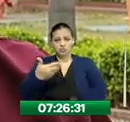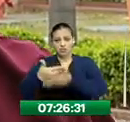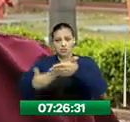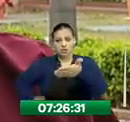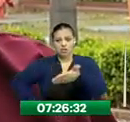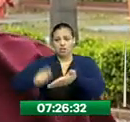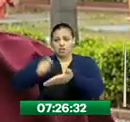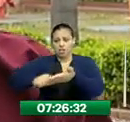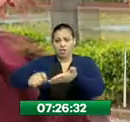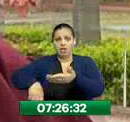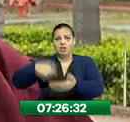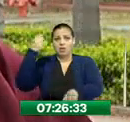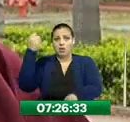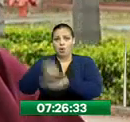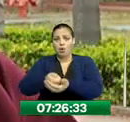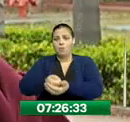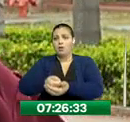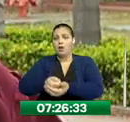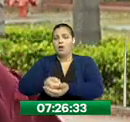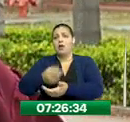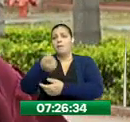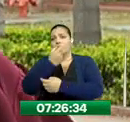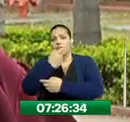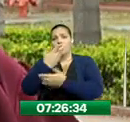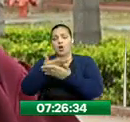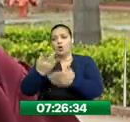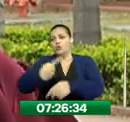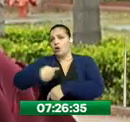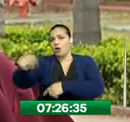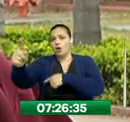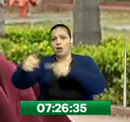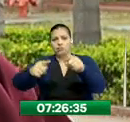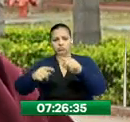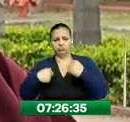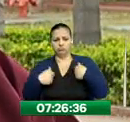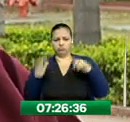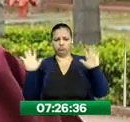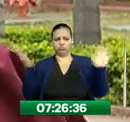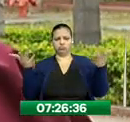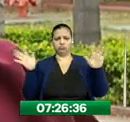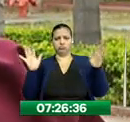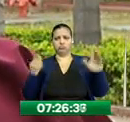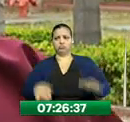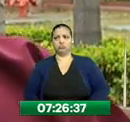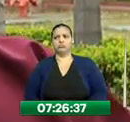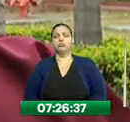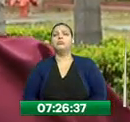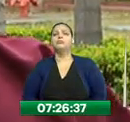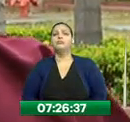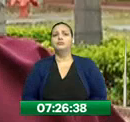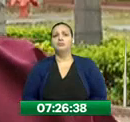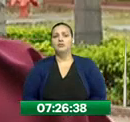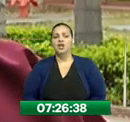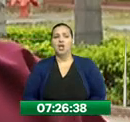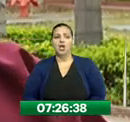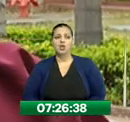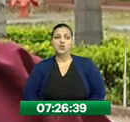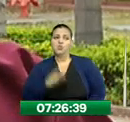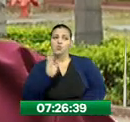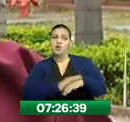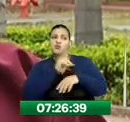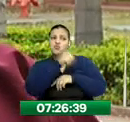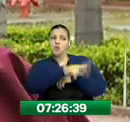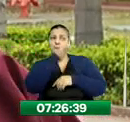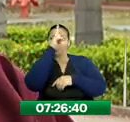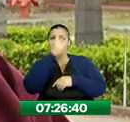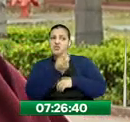de medicamentos. Nos causa esto una gran dolencia porque es fácil tachar una dignidad.